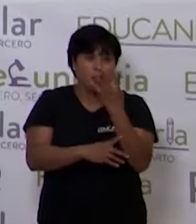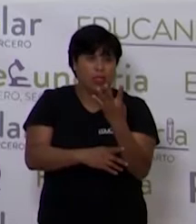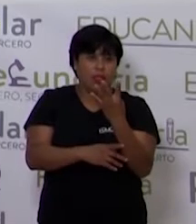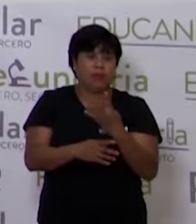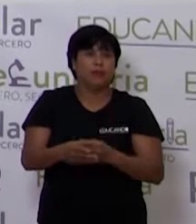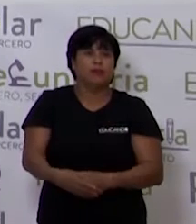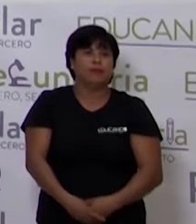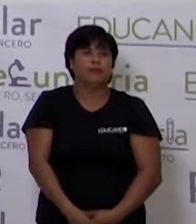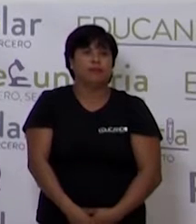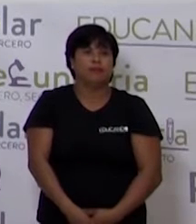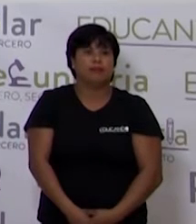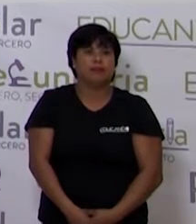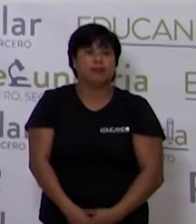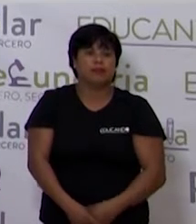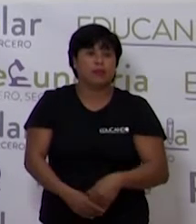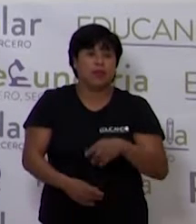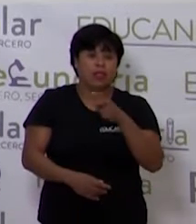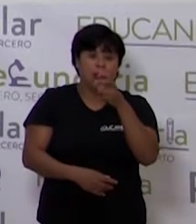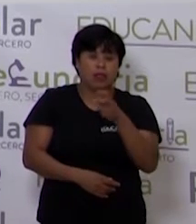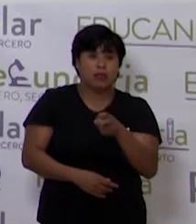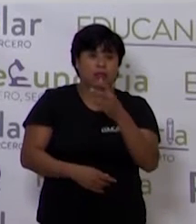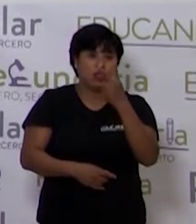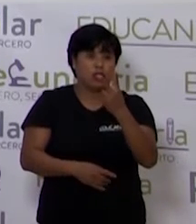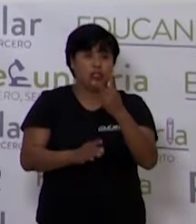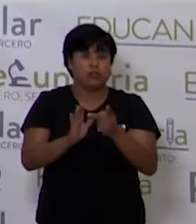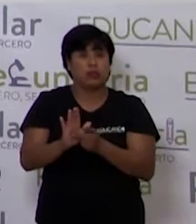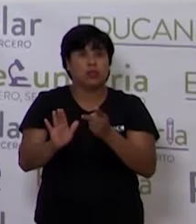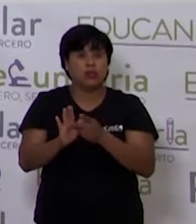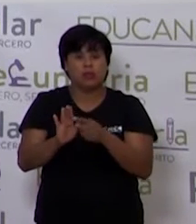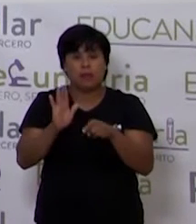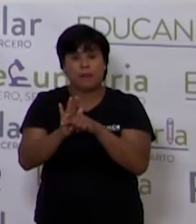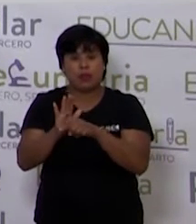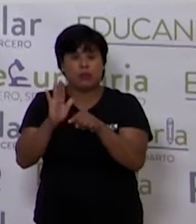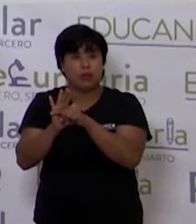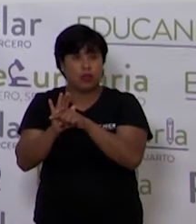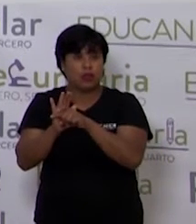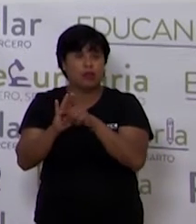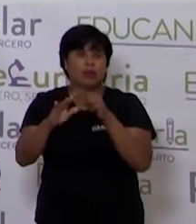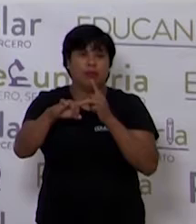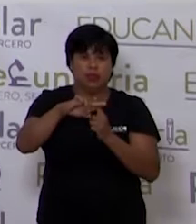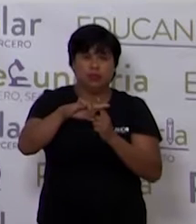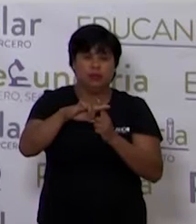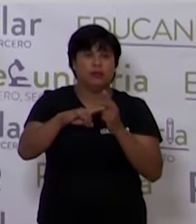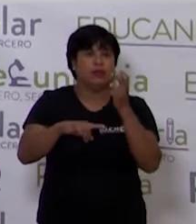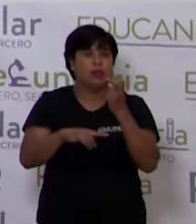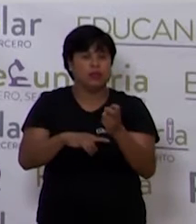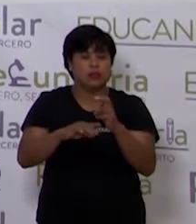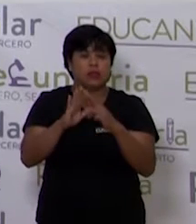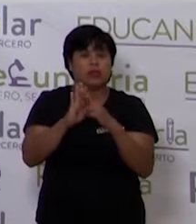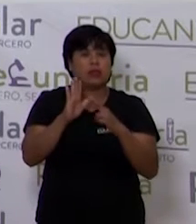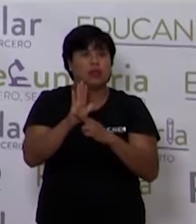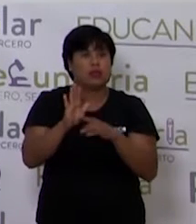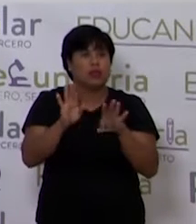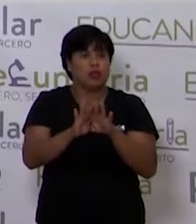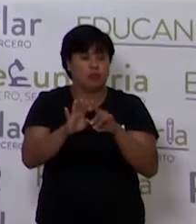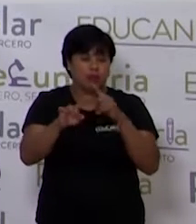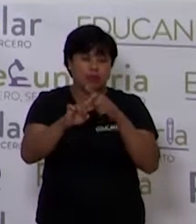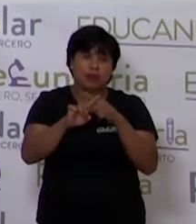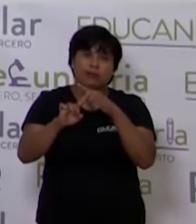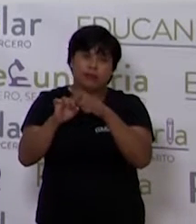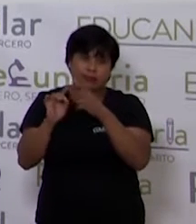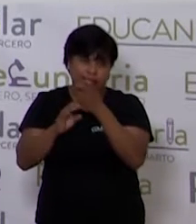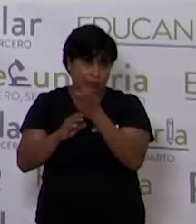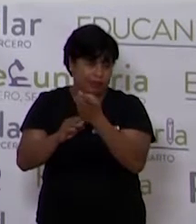4. El signo dos veces, menos por menos, más. Esta es la regla de los signos.